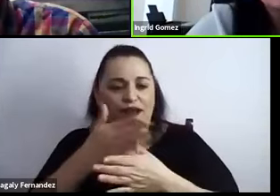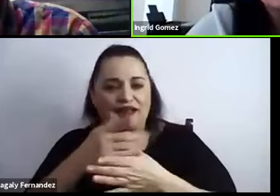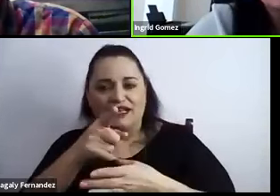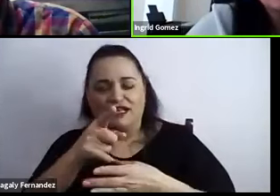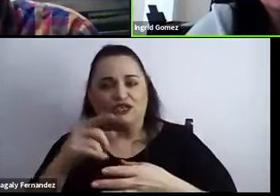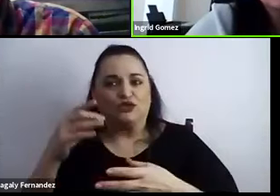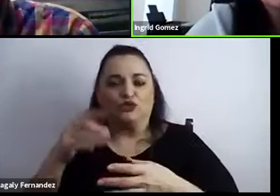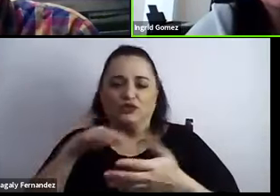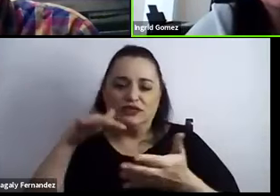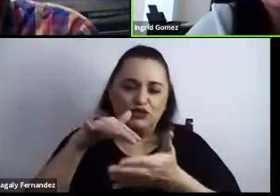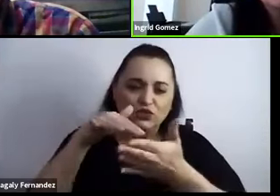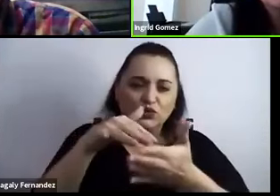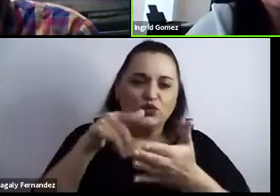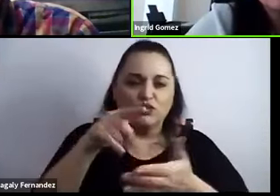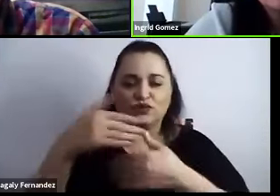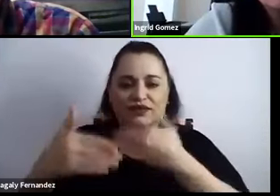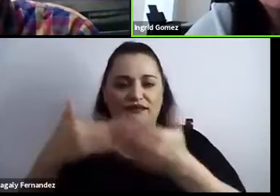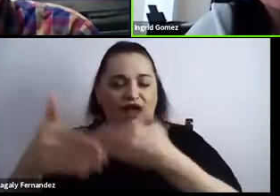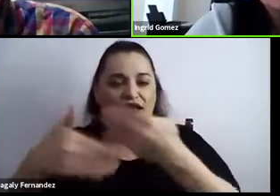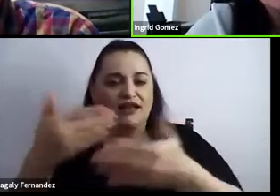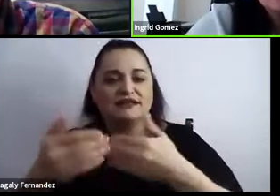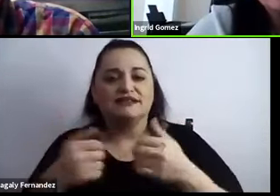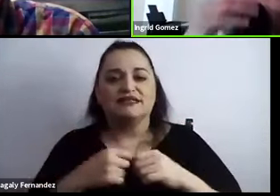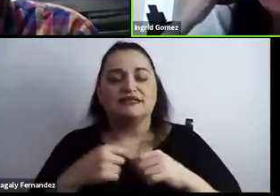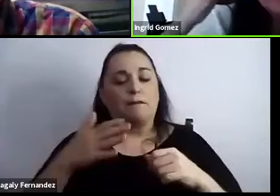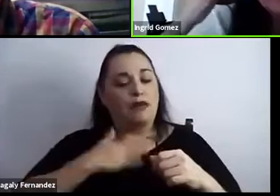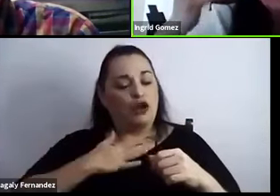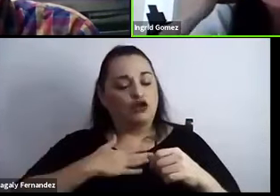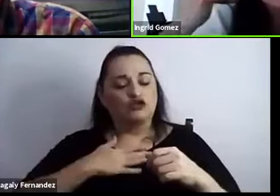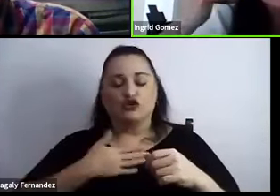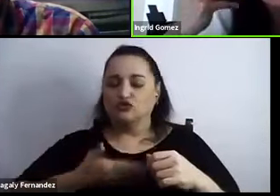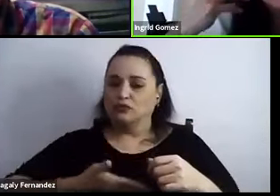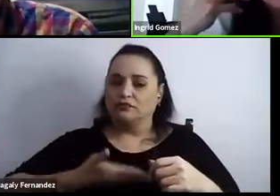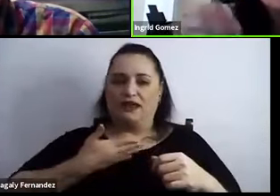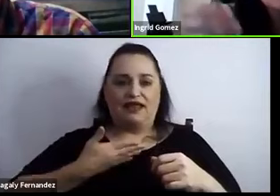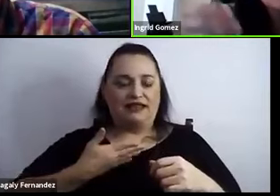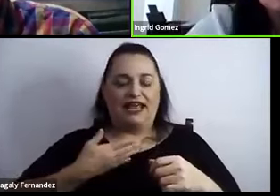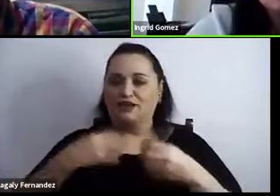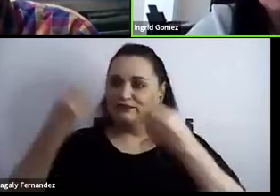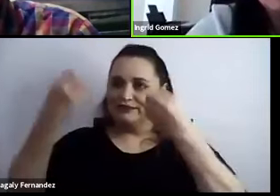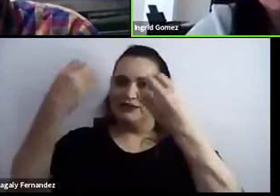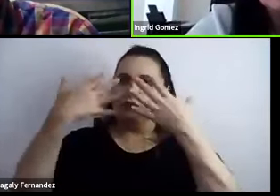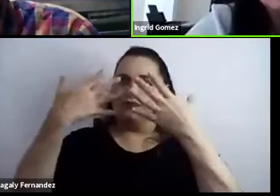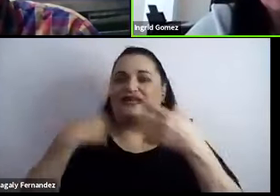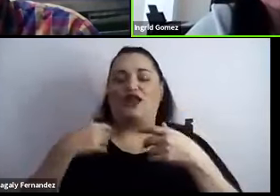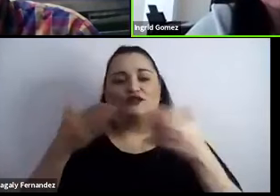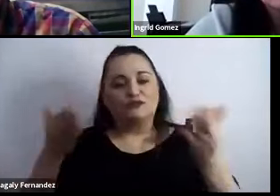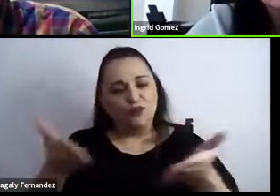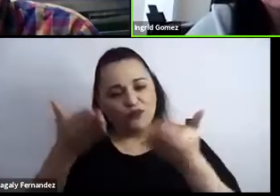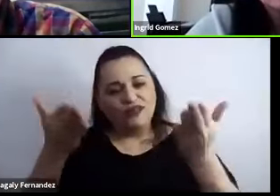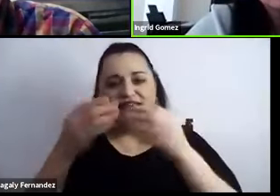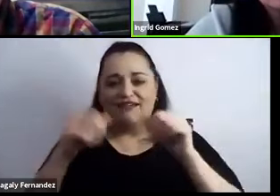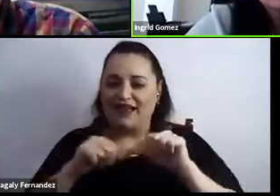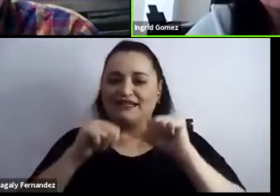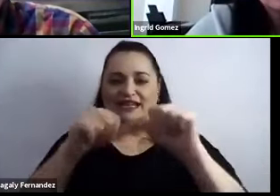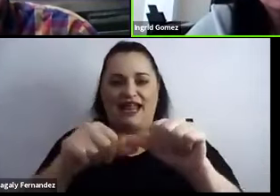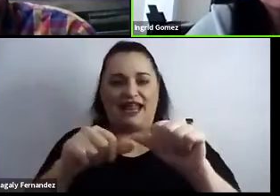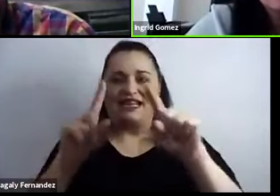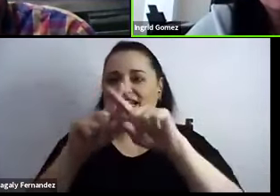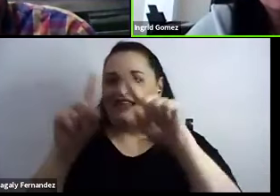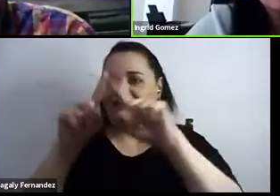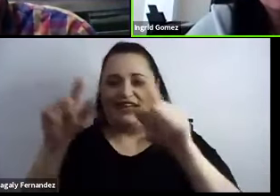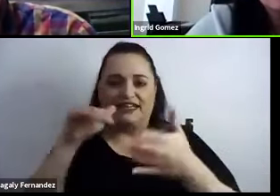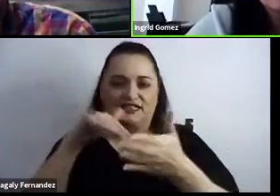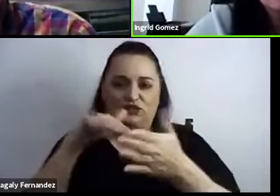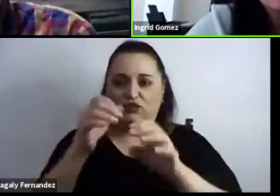avances, sus estudios. Es para nosotros un placer, nos ilumina, nos motiva a seguir adelante en los diferentes estudios